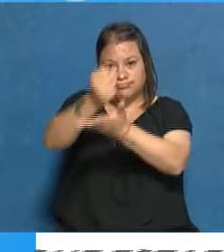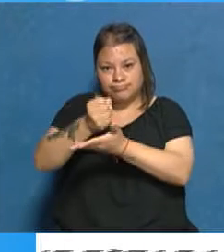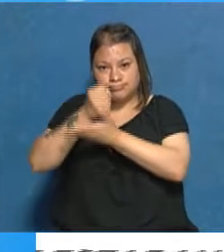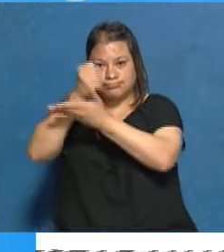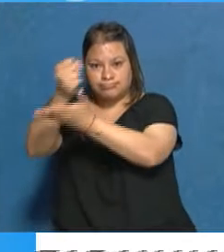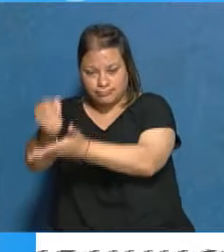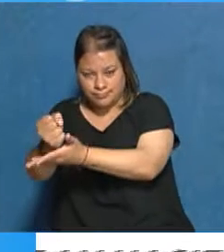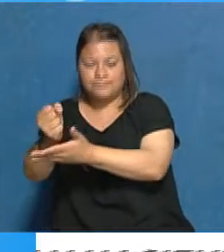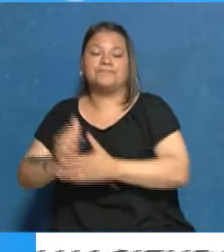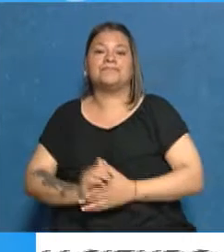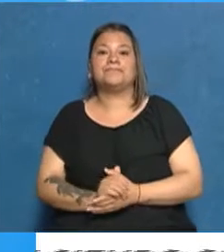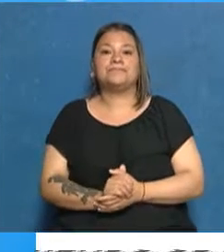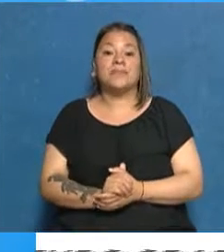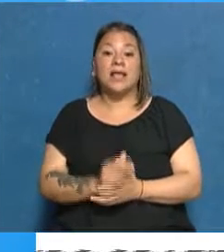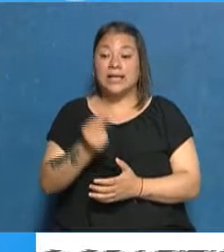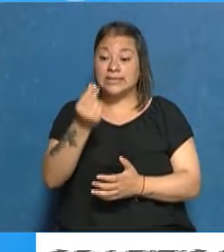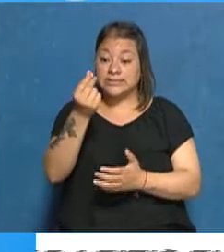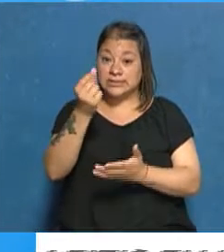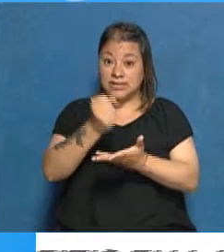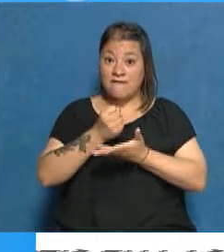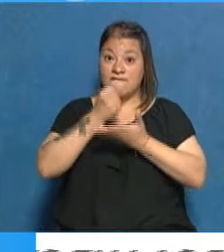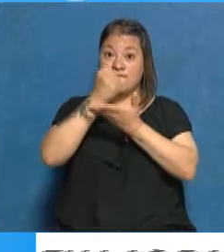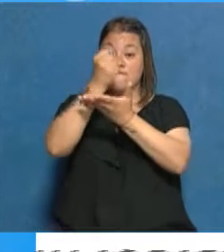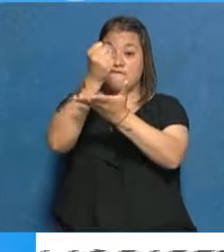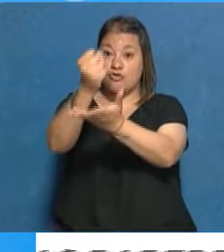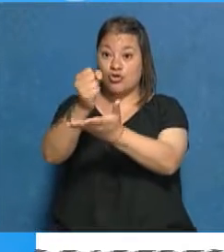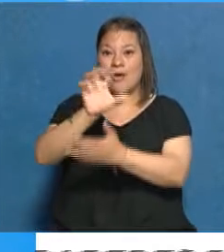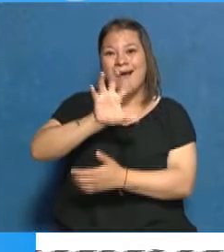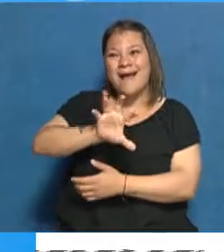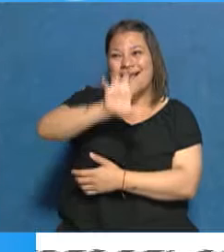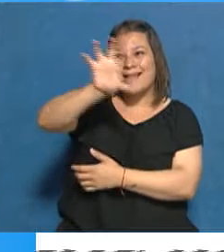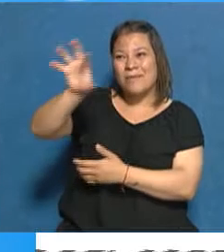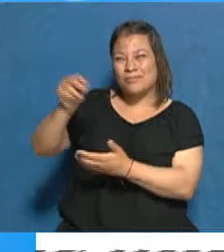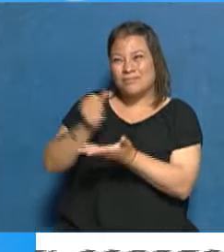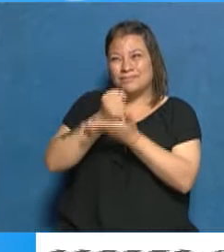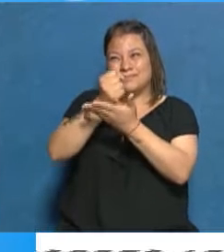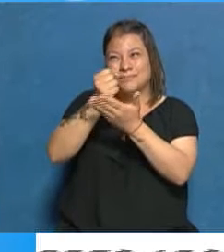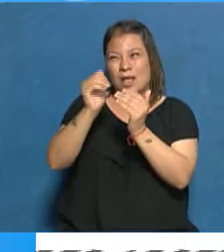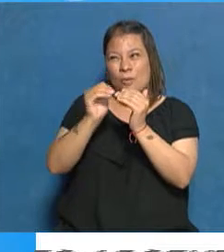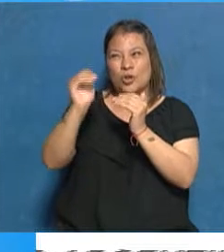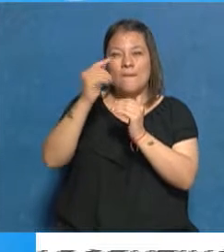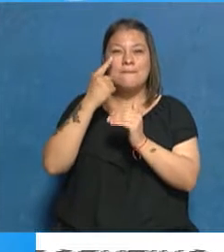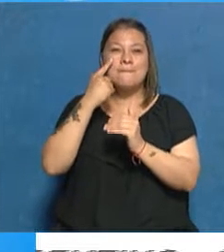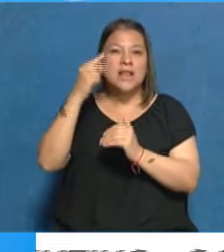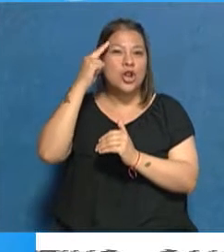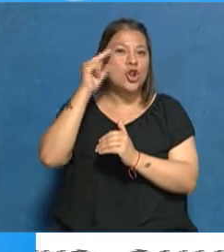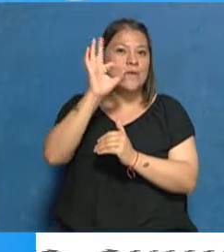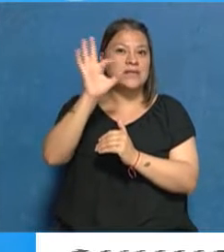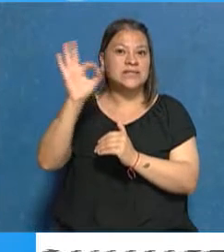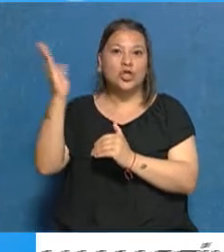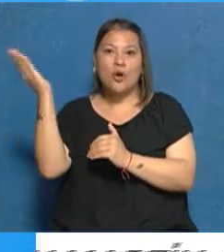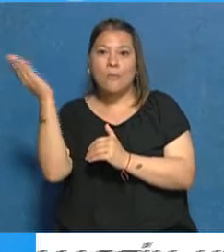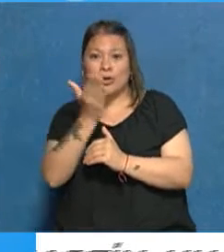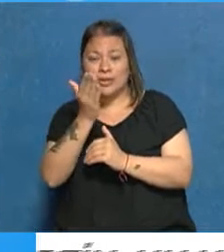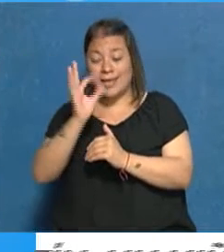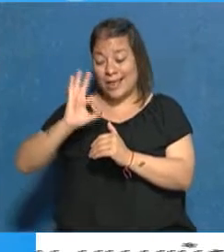COVID. Ese aporte, ese fondo compensatorio al interior del país aumentó en más de 1.900% en